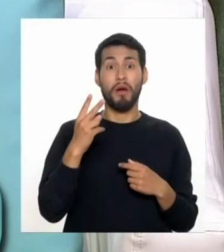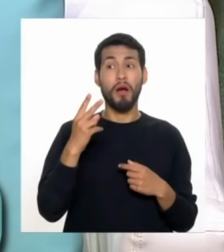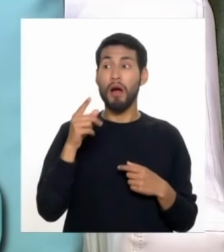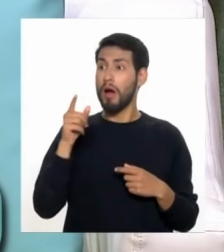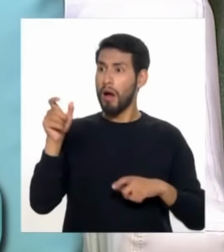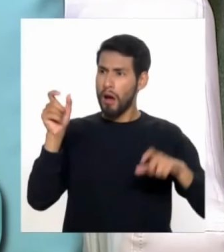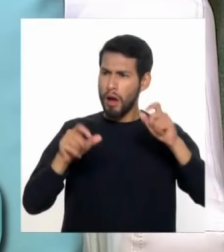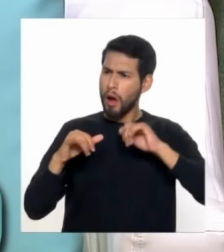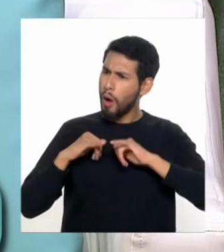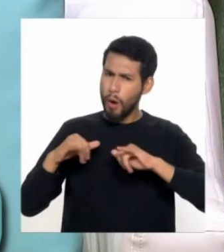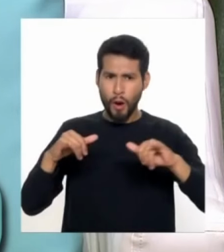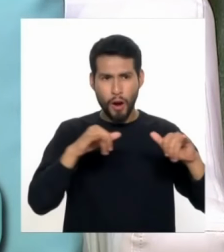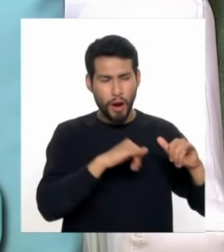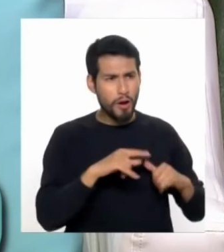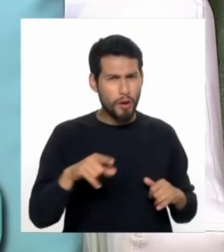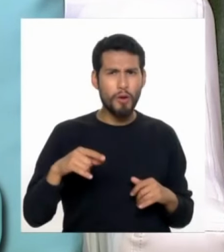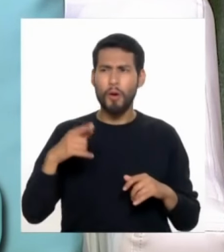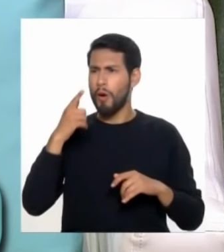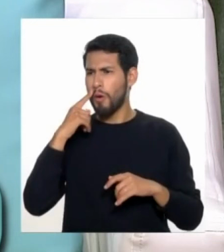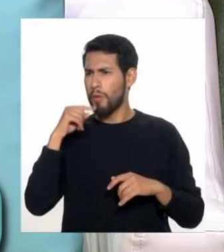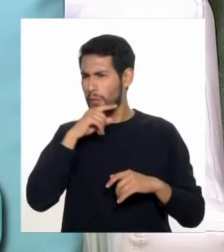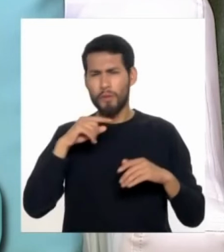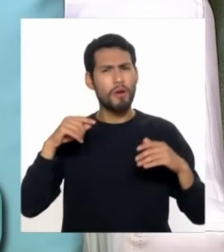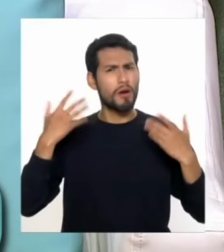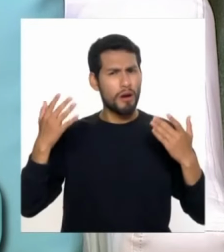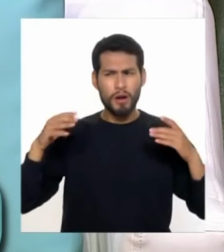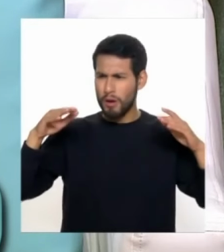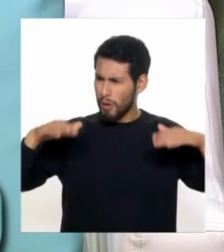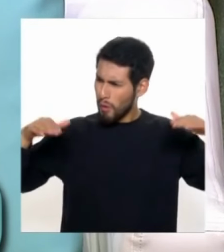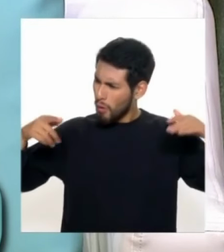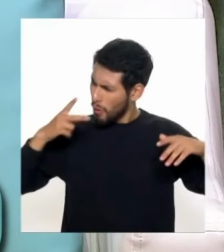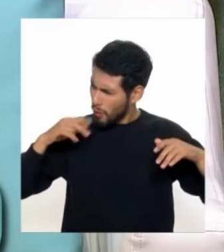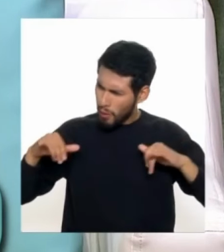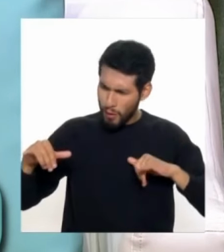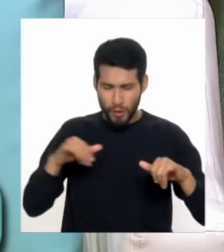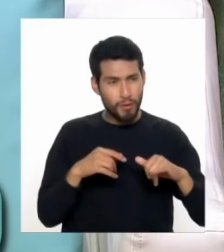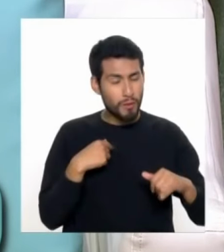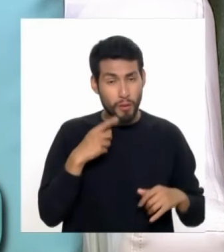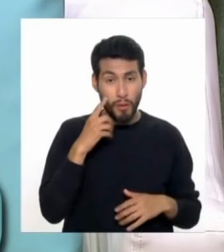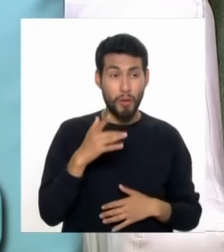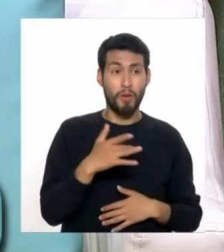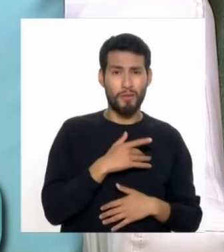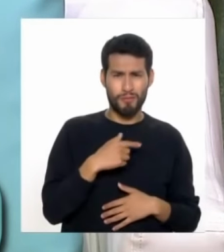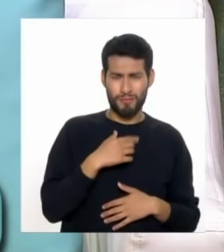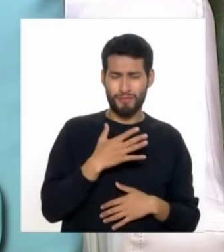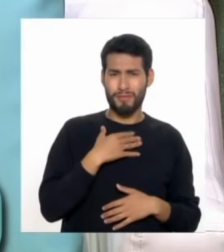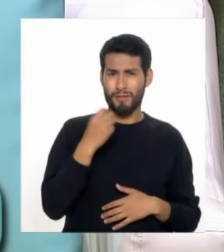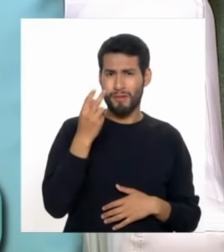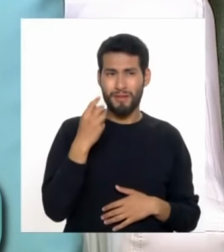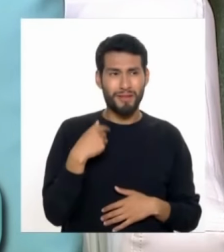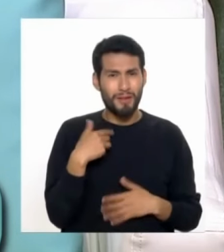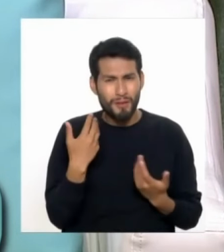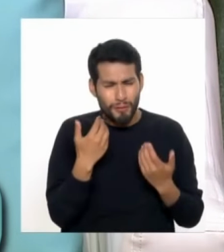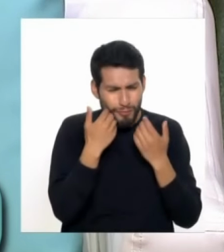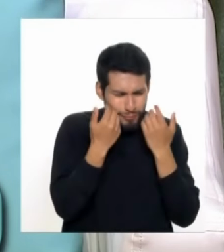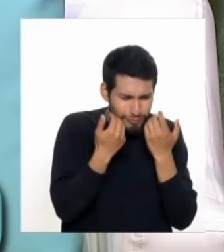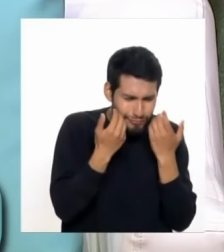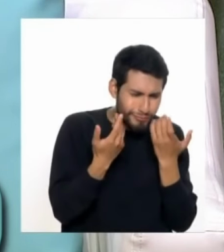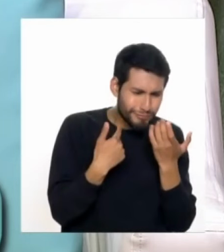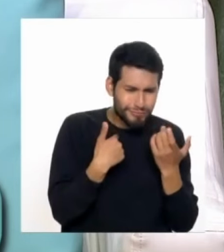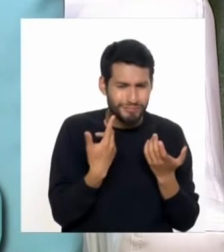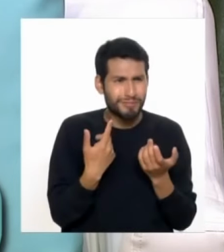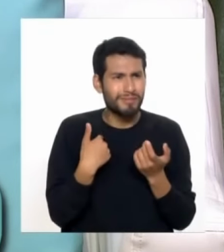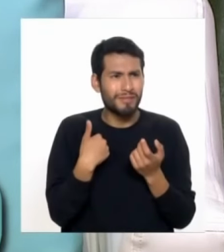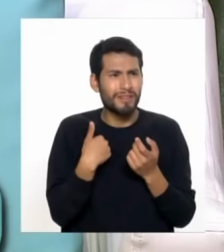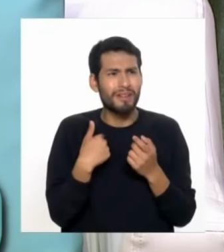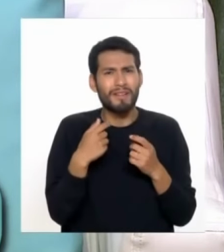personas iguales que yo, chicos y chicas, fue muy impactante para un chico de 12 años que se escondía en un